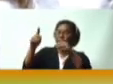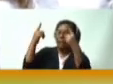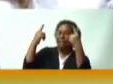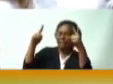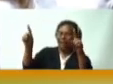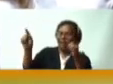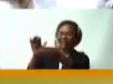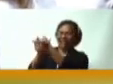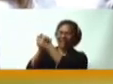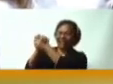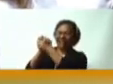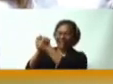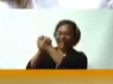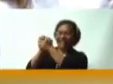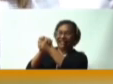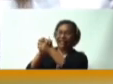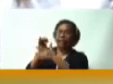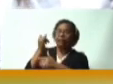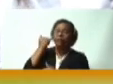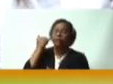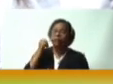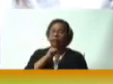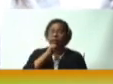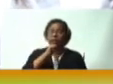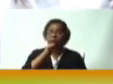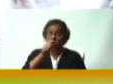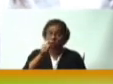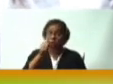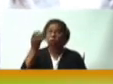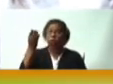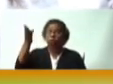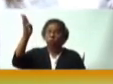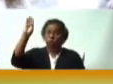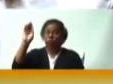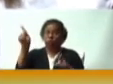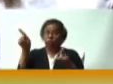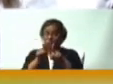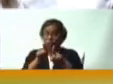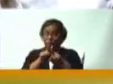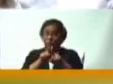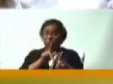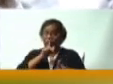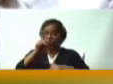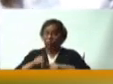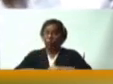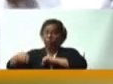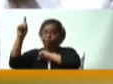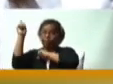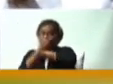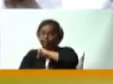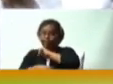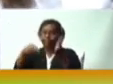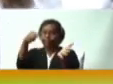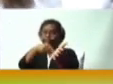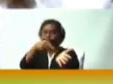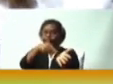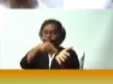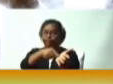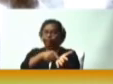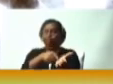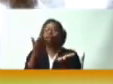dominicana del punto de vista partidario en este caso el partido azul nosotros